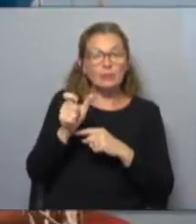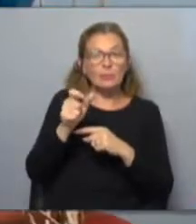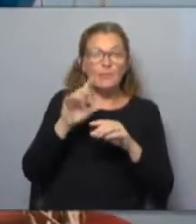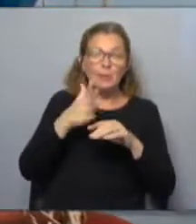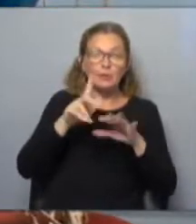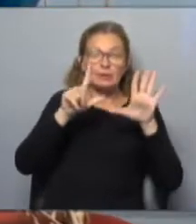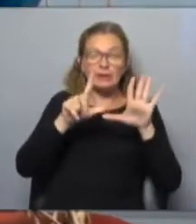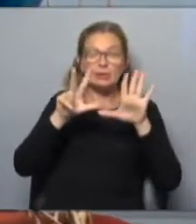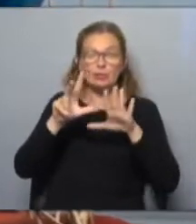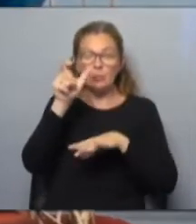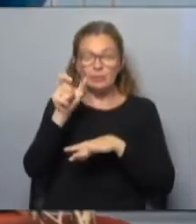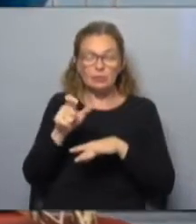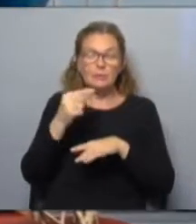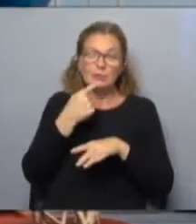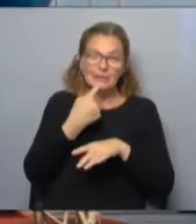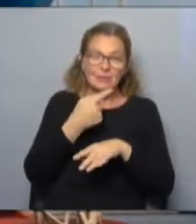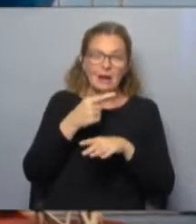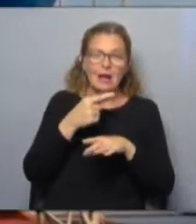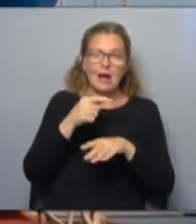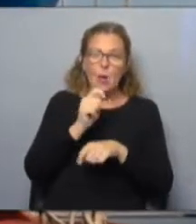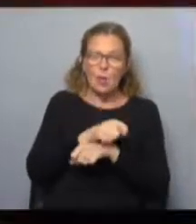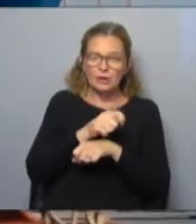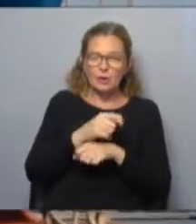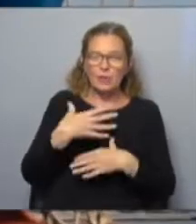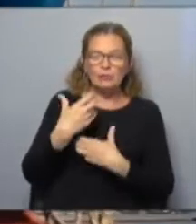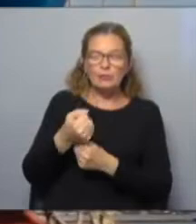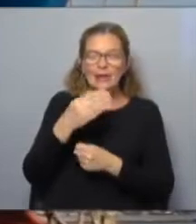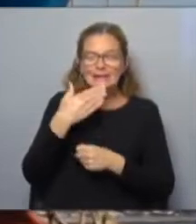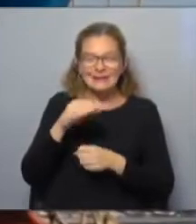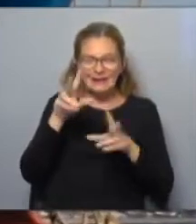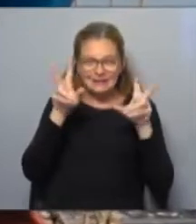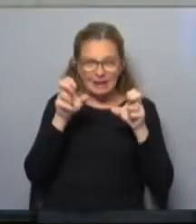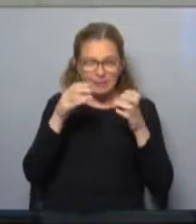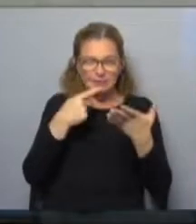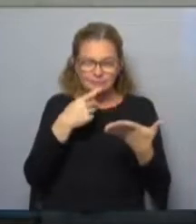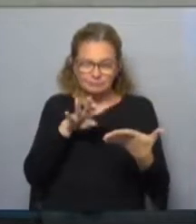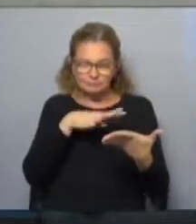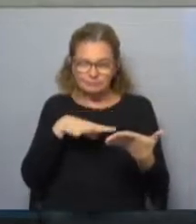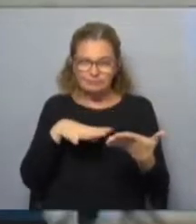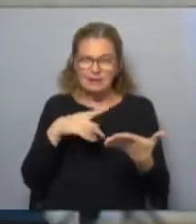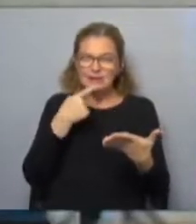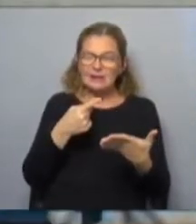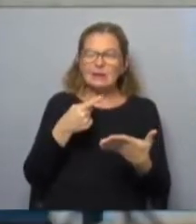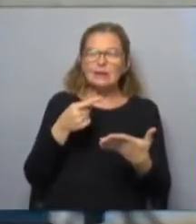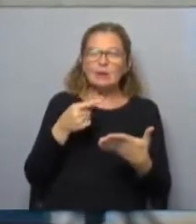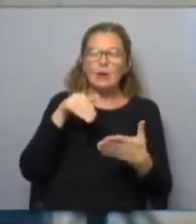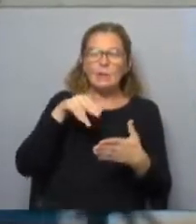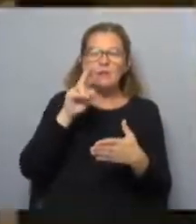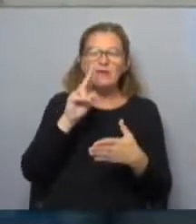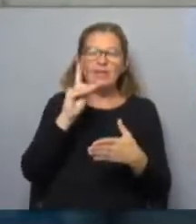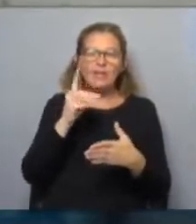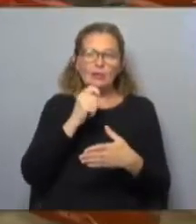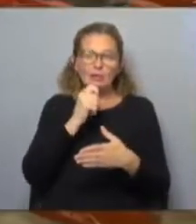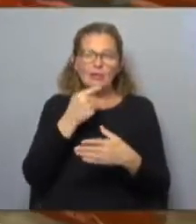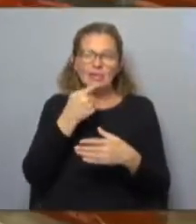siete u ocho personas, sobre aspectos jurídicos que puedan ayudar a entender la temática, sostuvieron fuentes allegadas al caso a MBD Noticias,